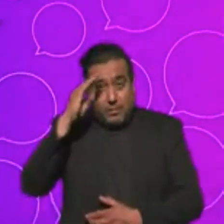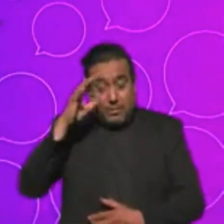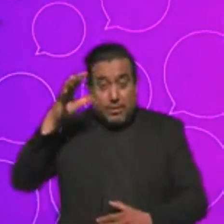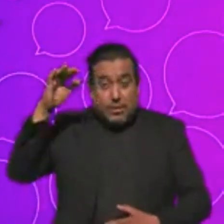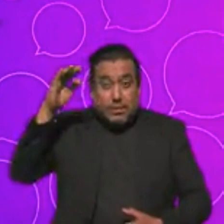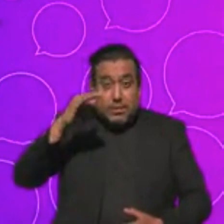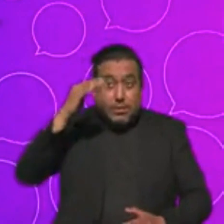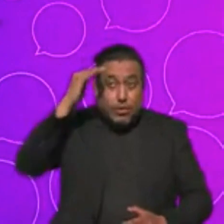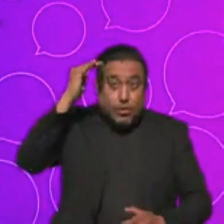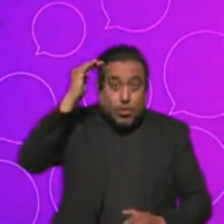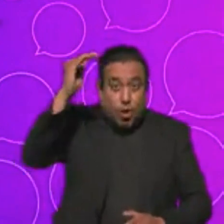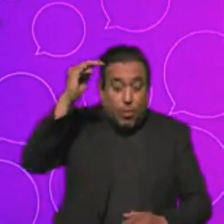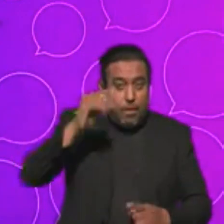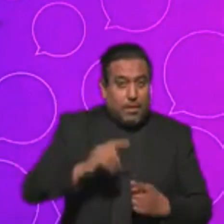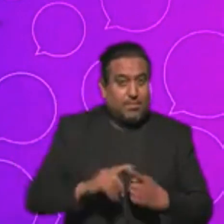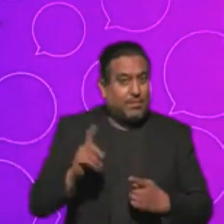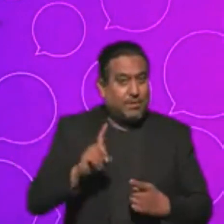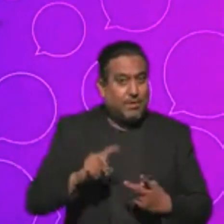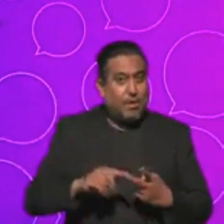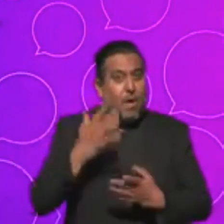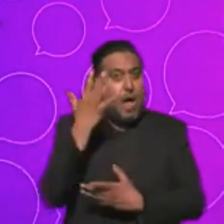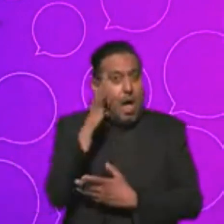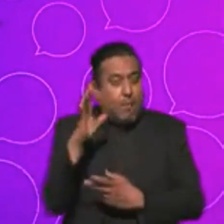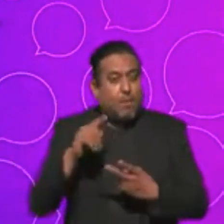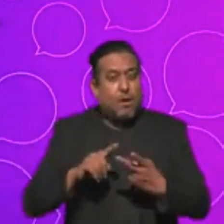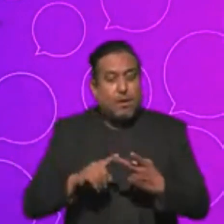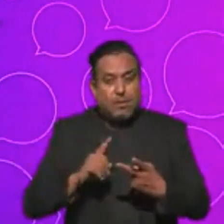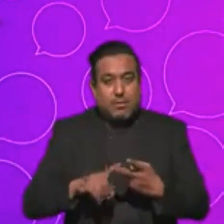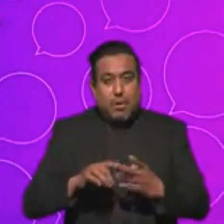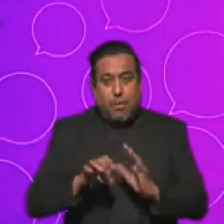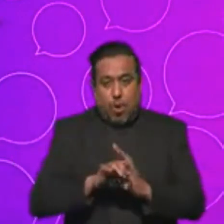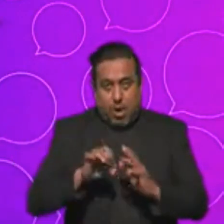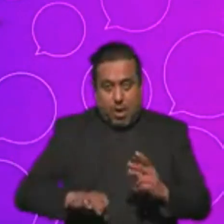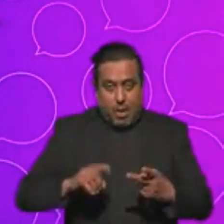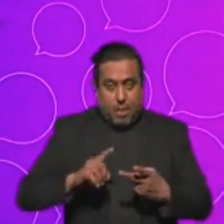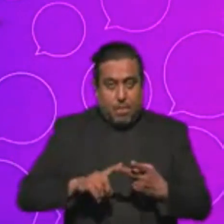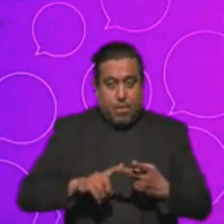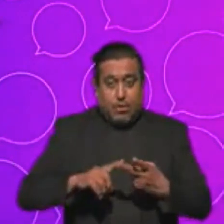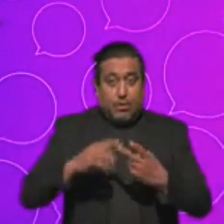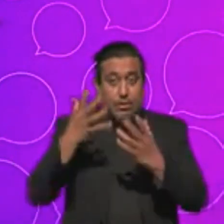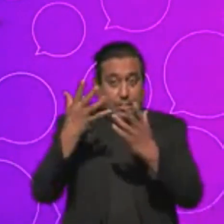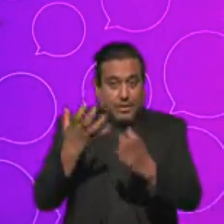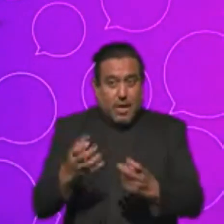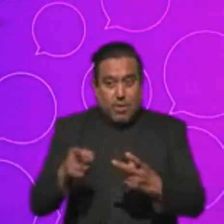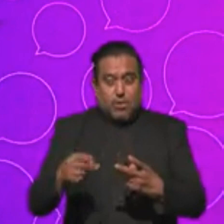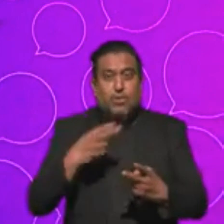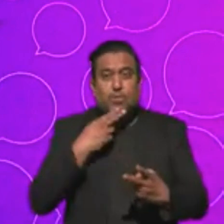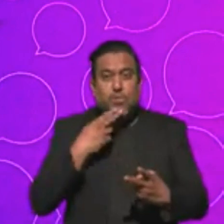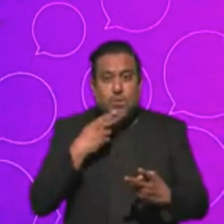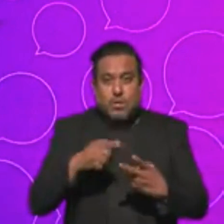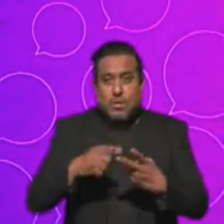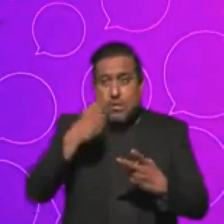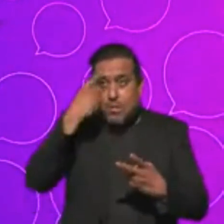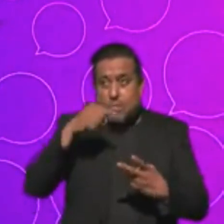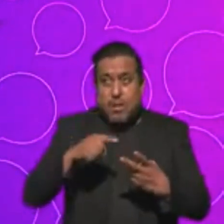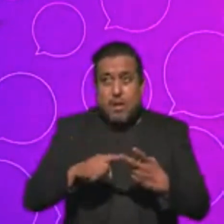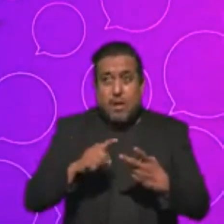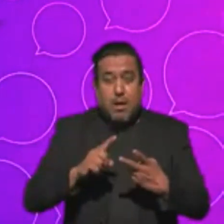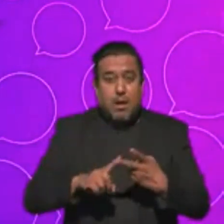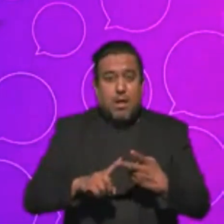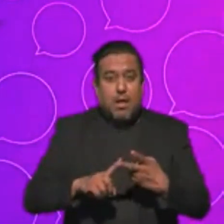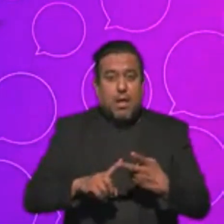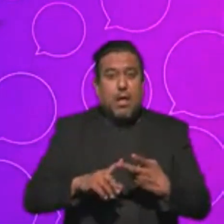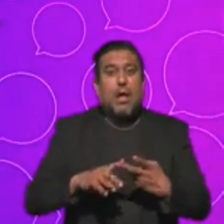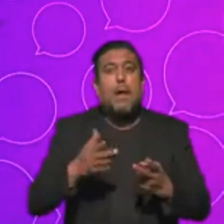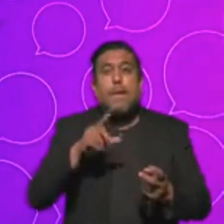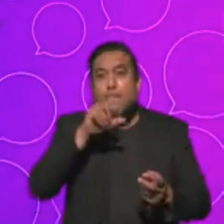sombra este tienen muchas funciones incluyendo cuando ya son ya están este secos pues siguen sirviendo hasta para para los para las aves